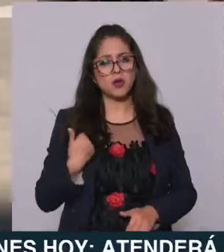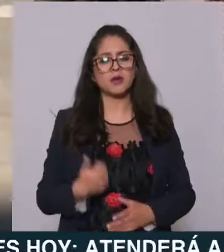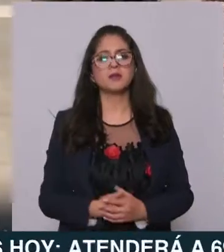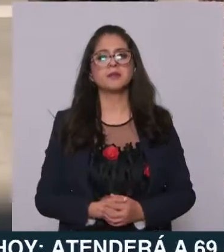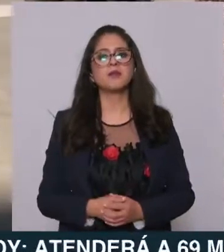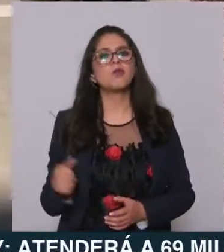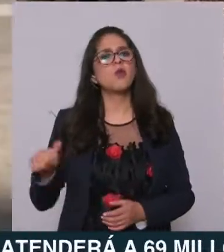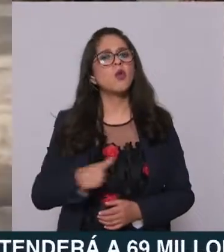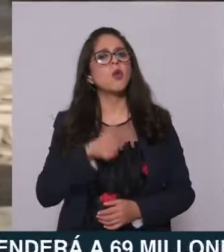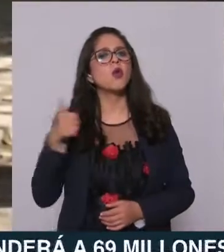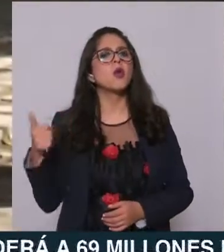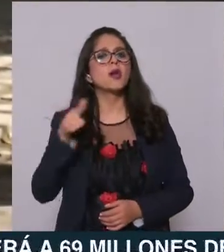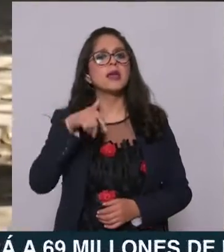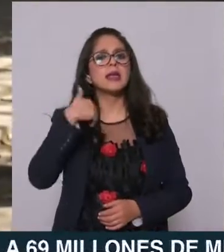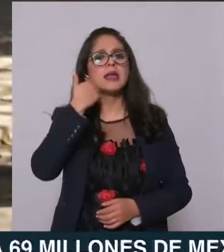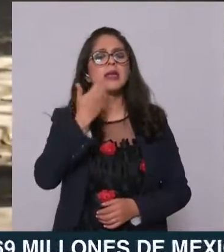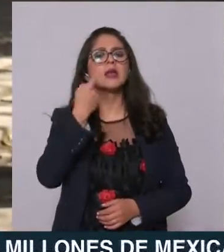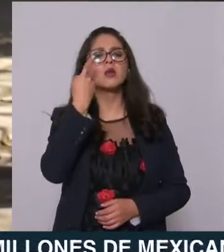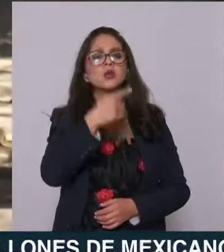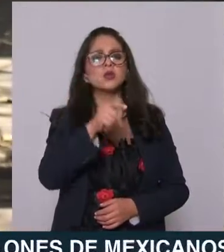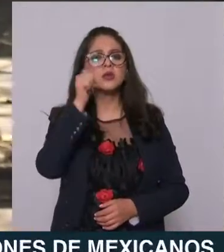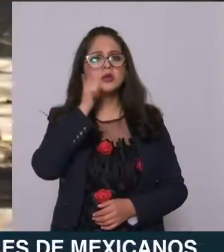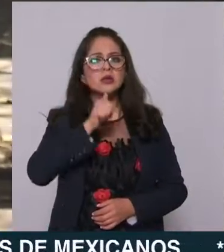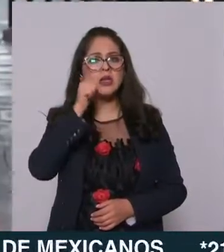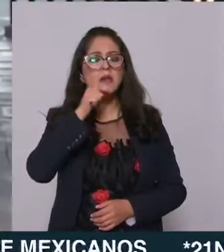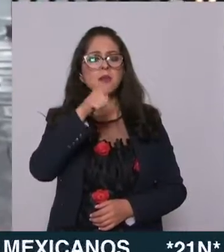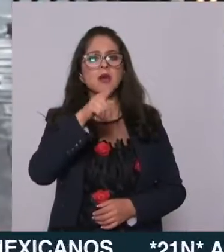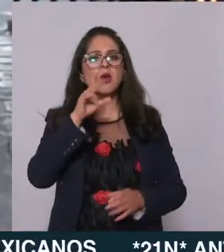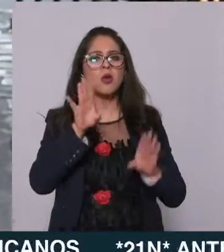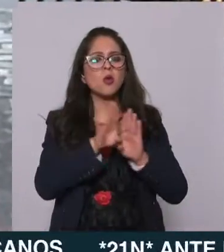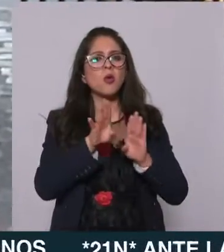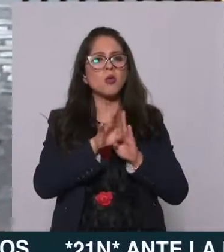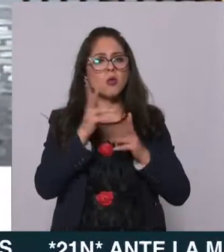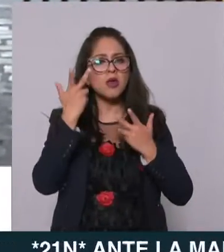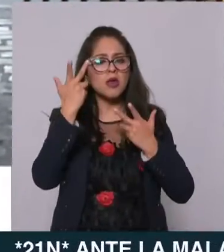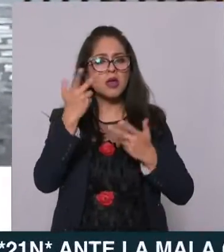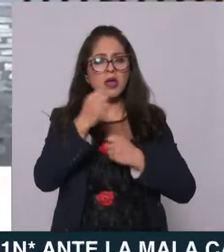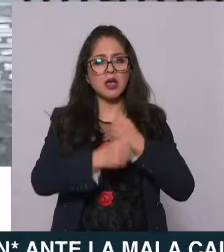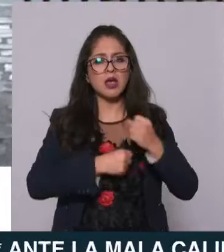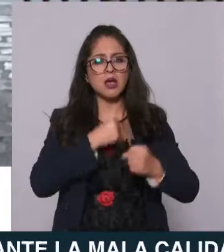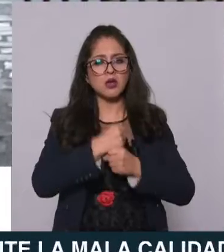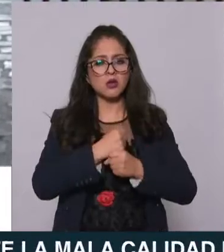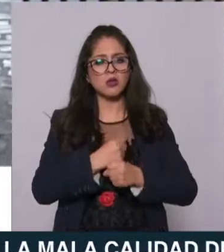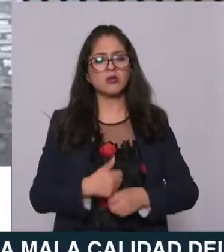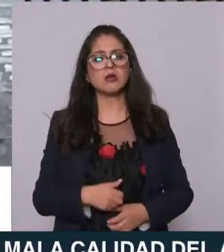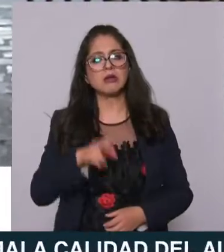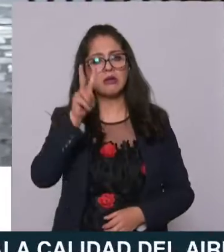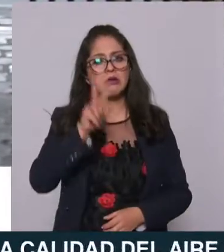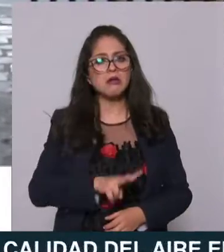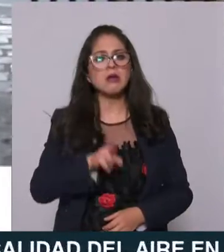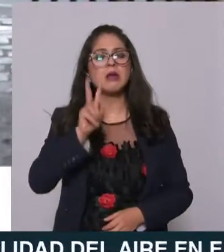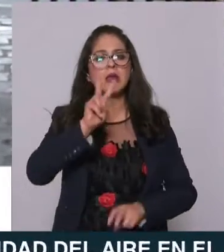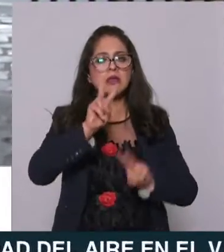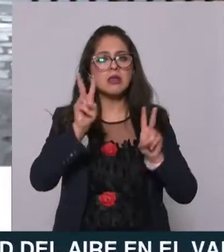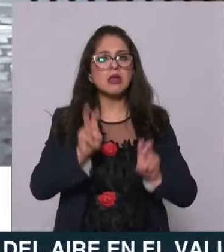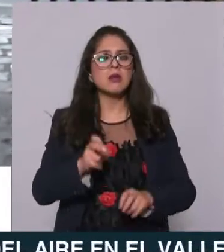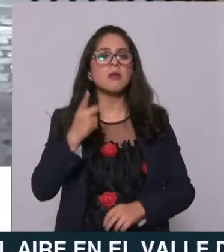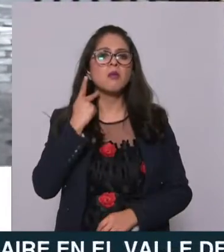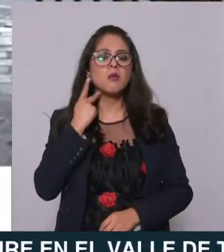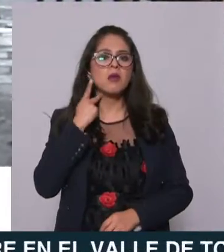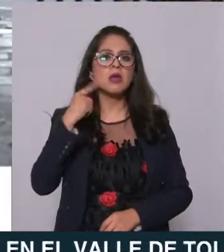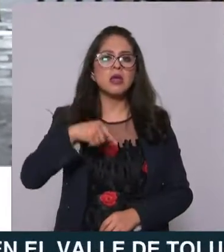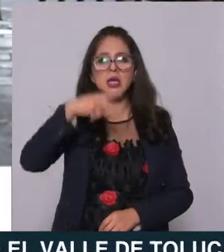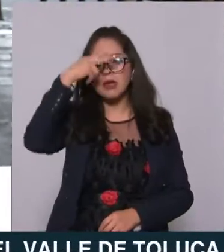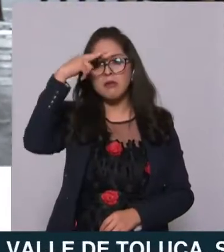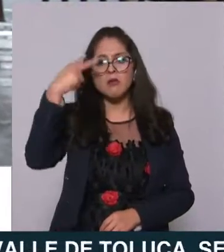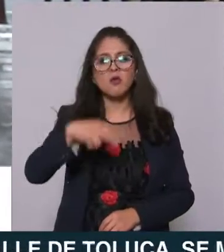hacer cambios políticos con sus votos este año. Me preocupan los problemas políticos de mi país. No quiero que